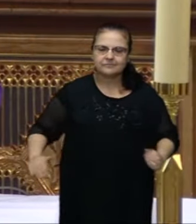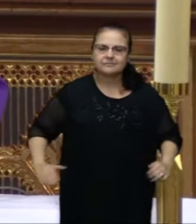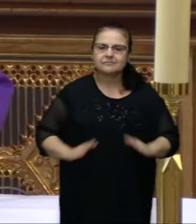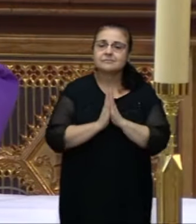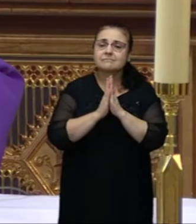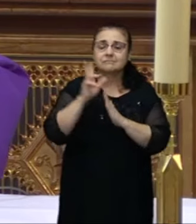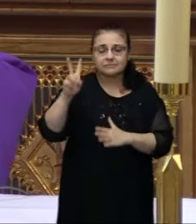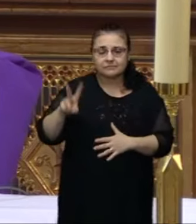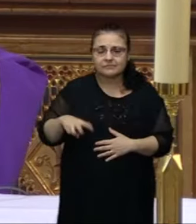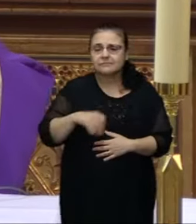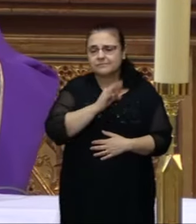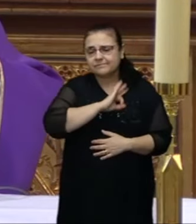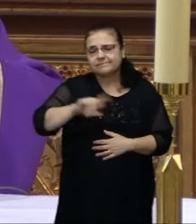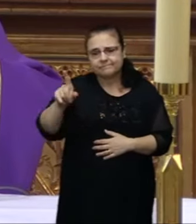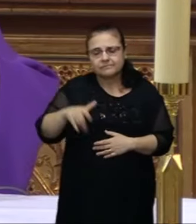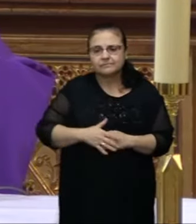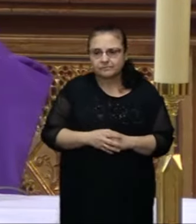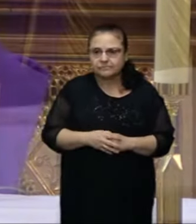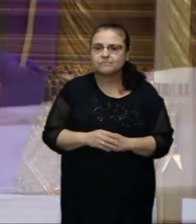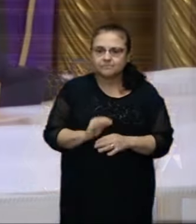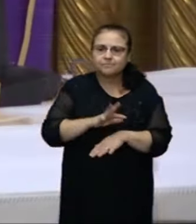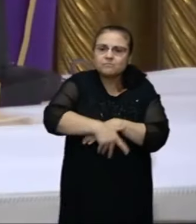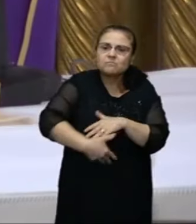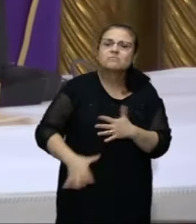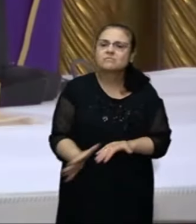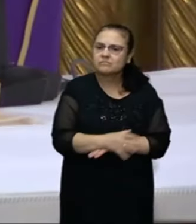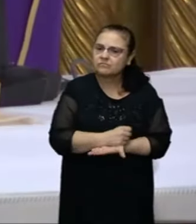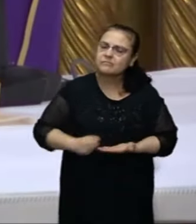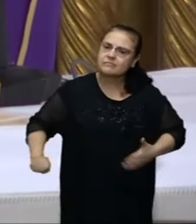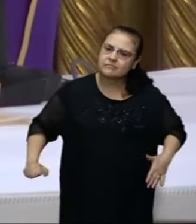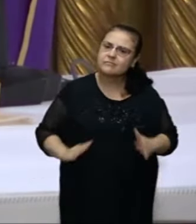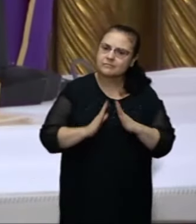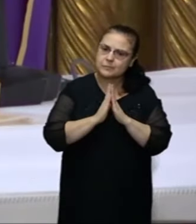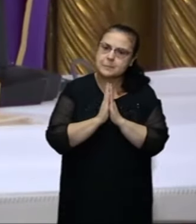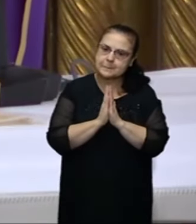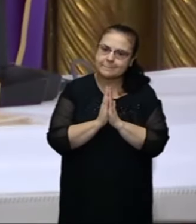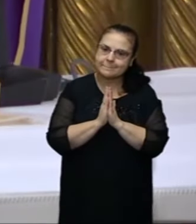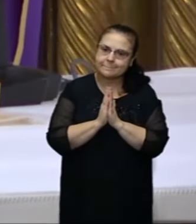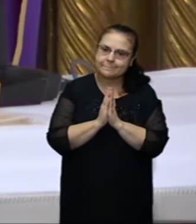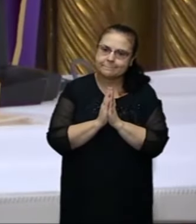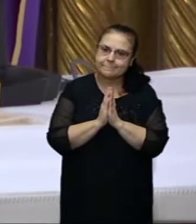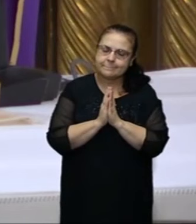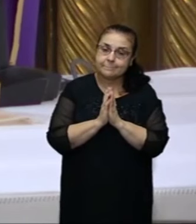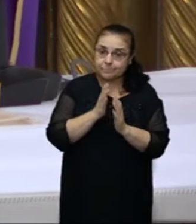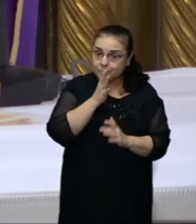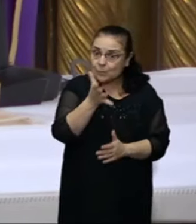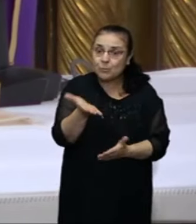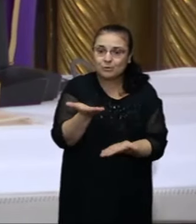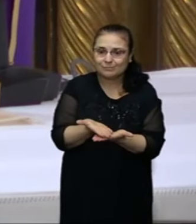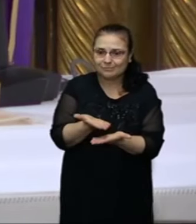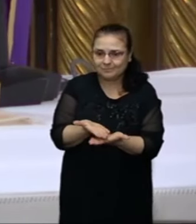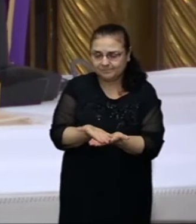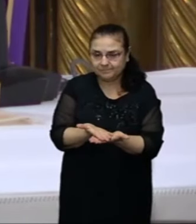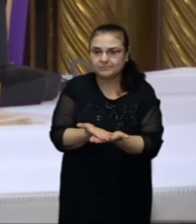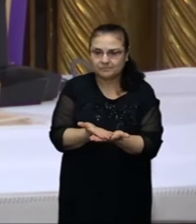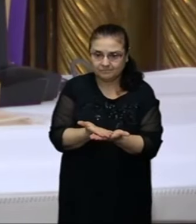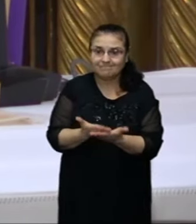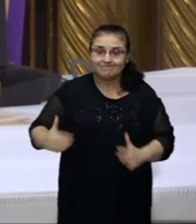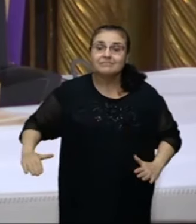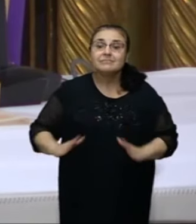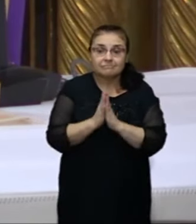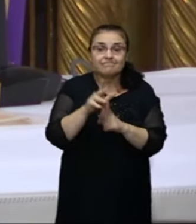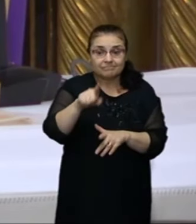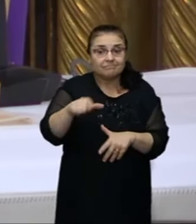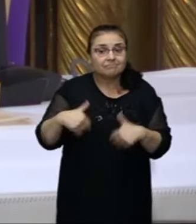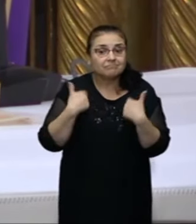Santo eres en verdad, Señor, fuente de toda santidad. Por eso te pedimos que